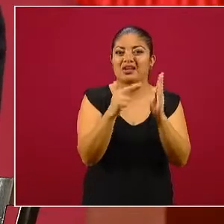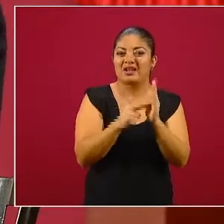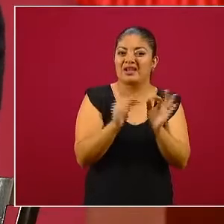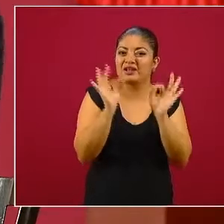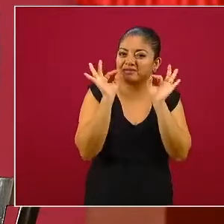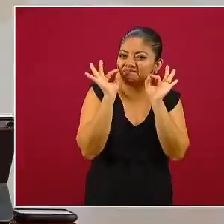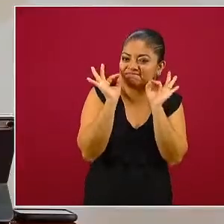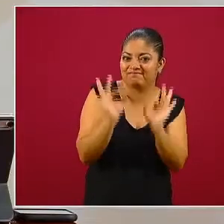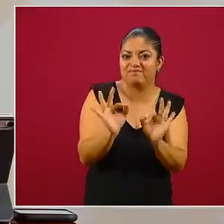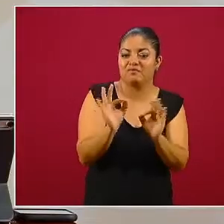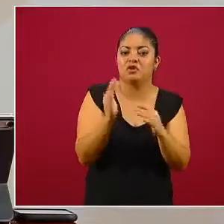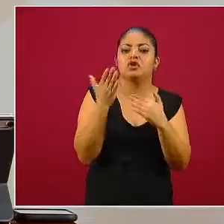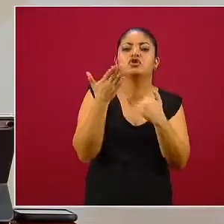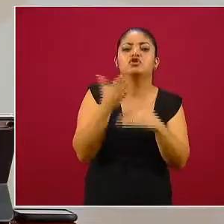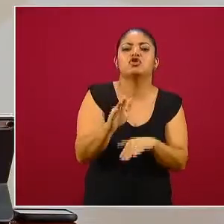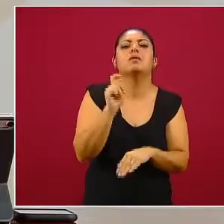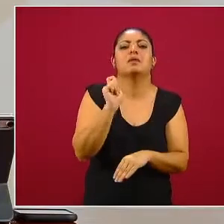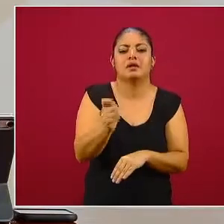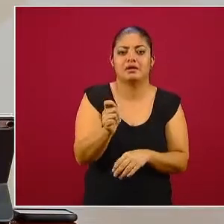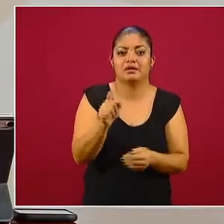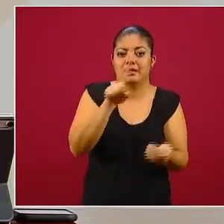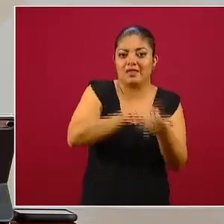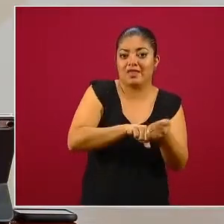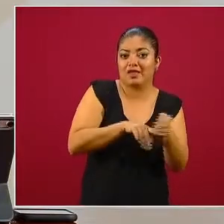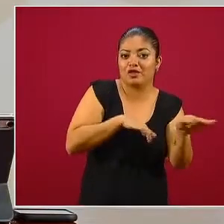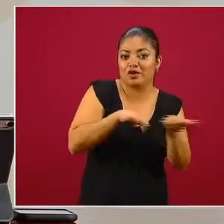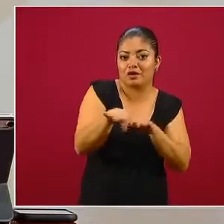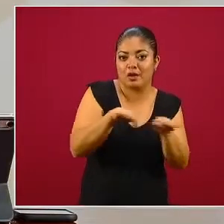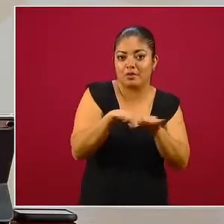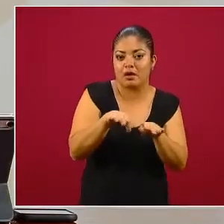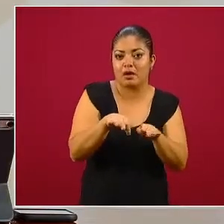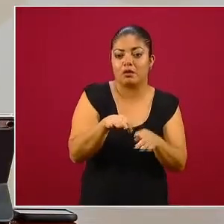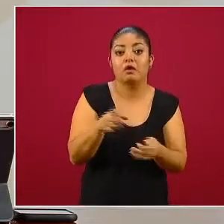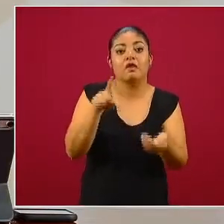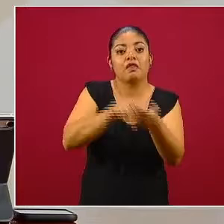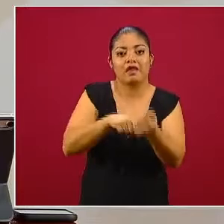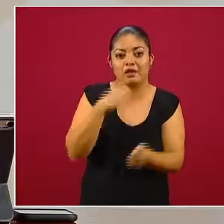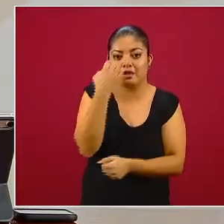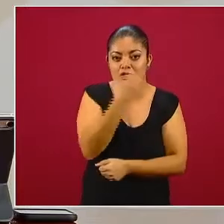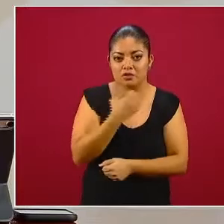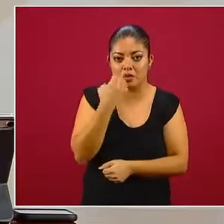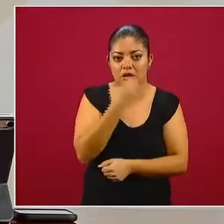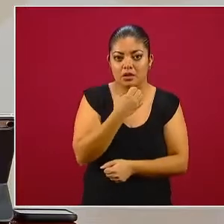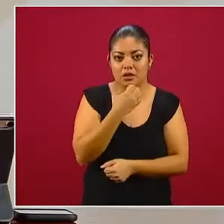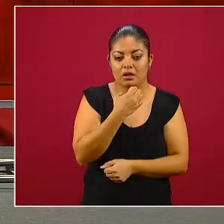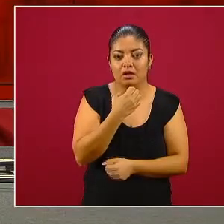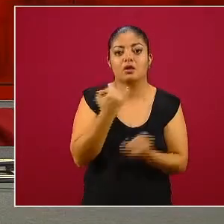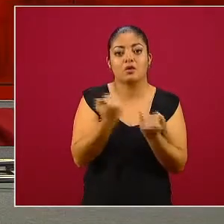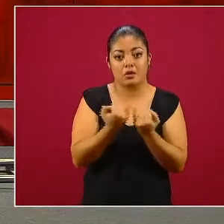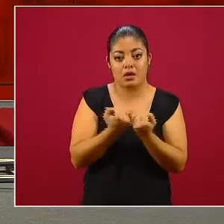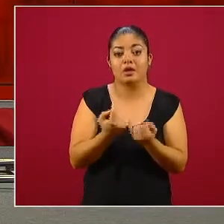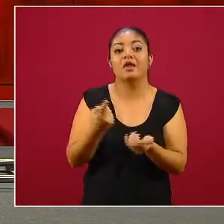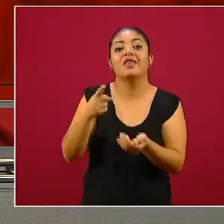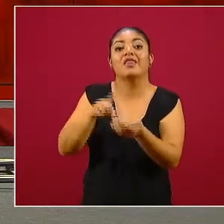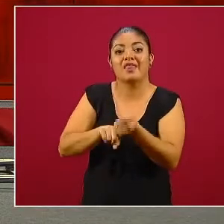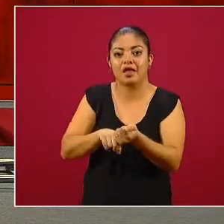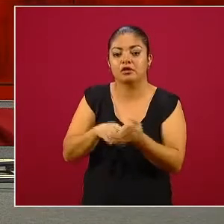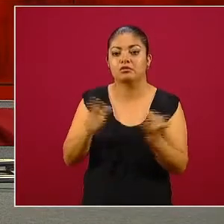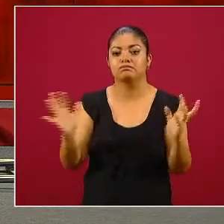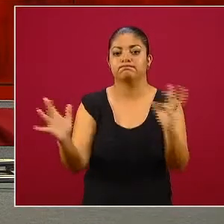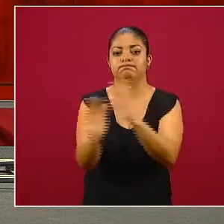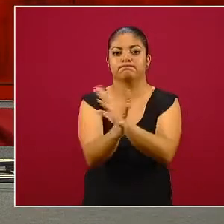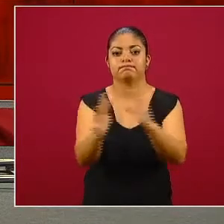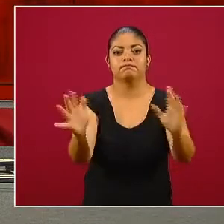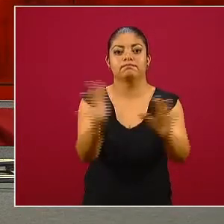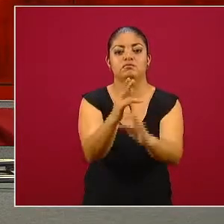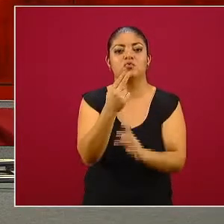precisas sobre actividad laboral, actividad escolar, y actividad en el espacio público, el uso